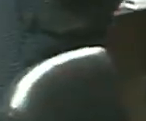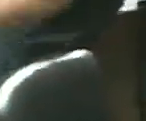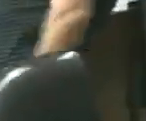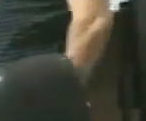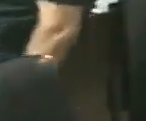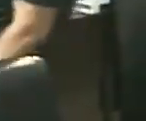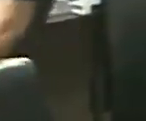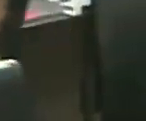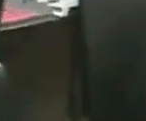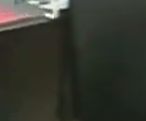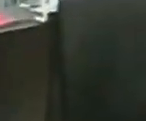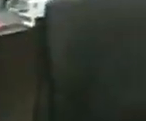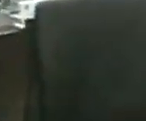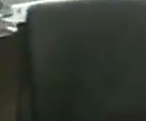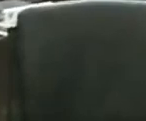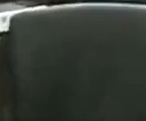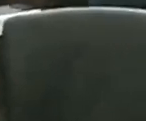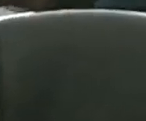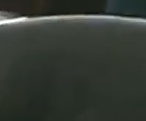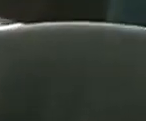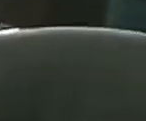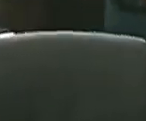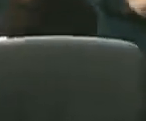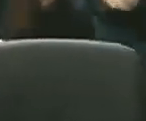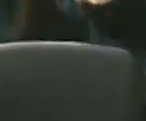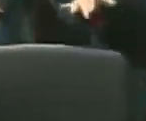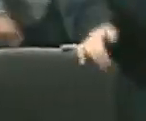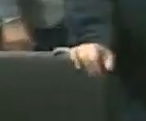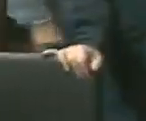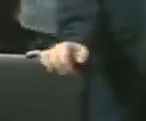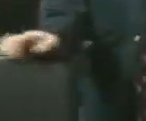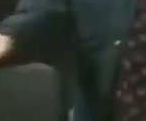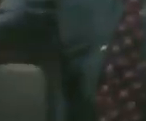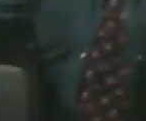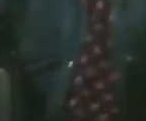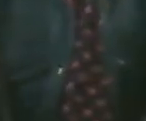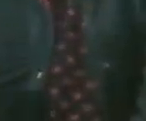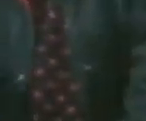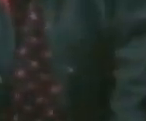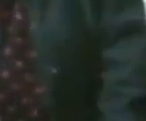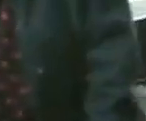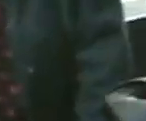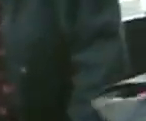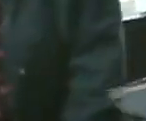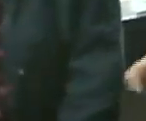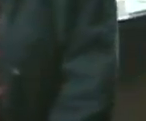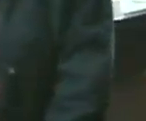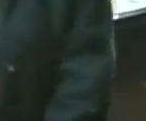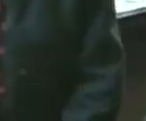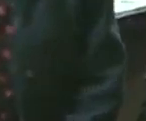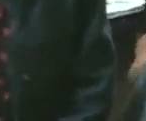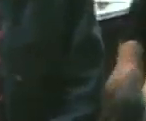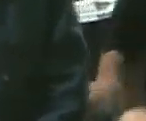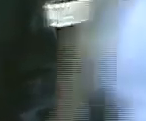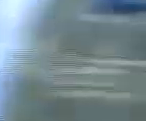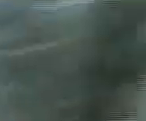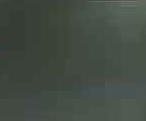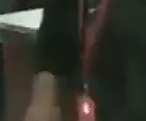discutir por las y los diputados. En su primera instancia, como punto uno de este menú informativo, se pretende el proyecto de acuerdo con motivo